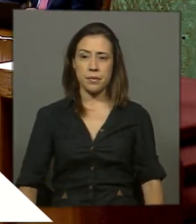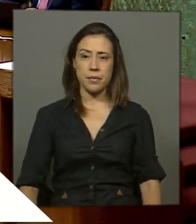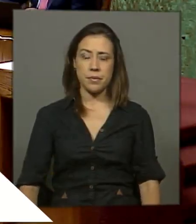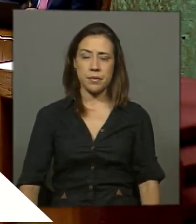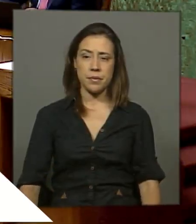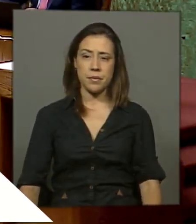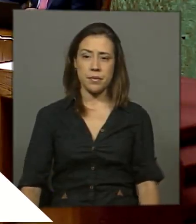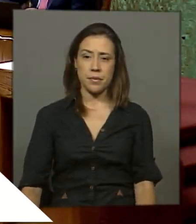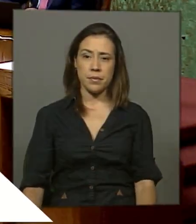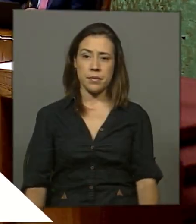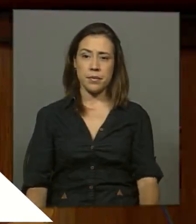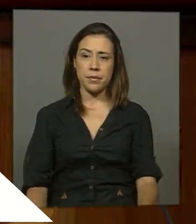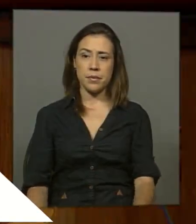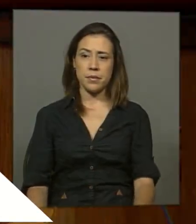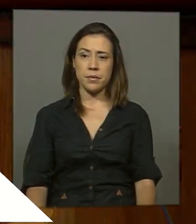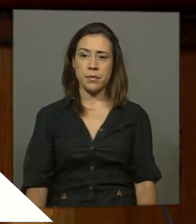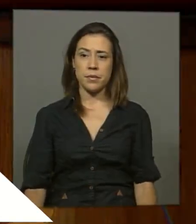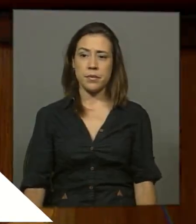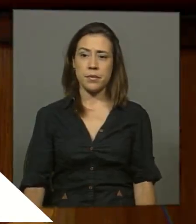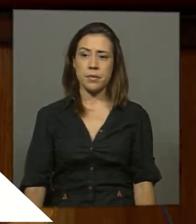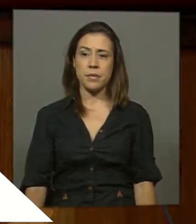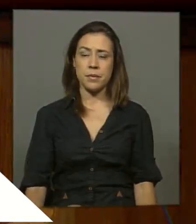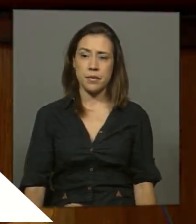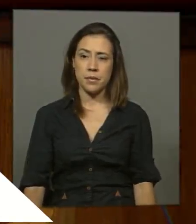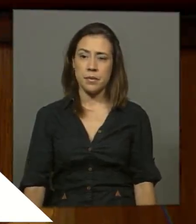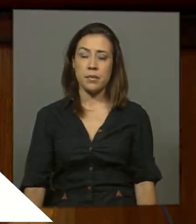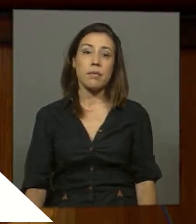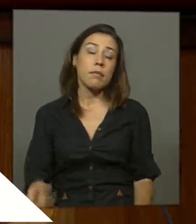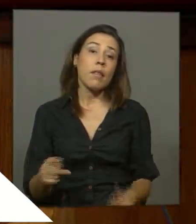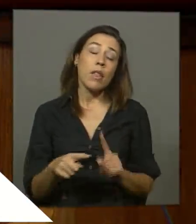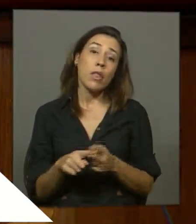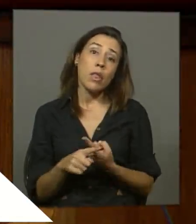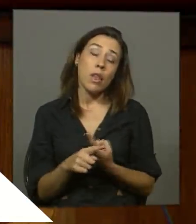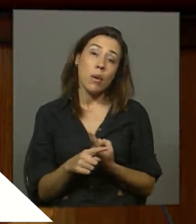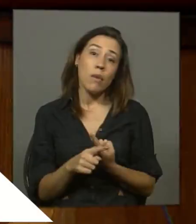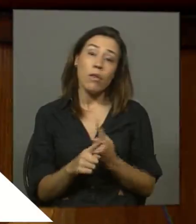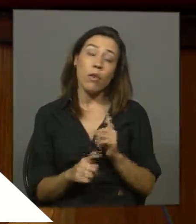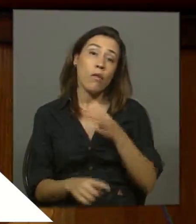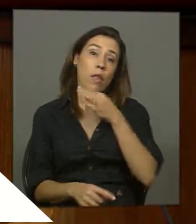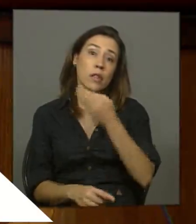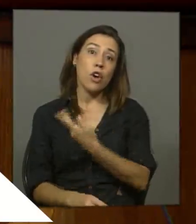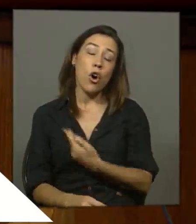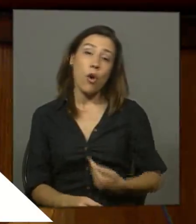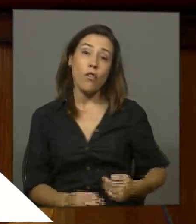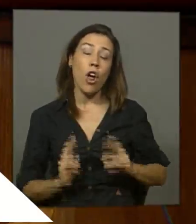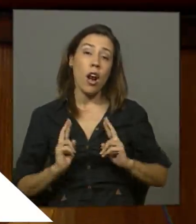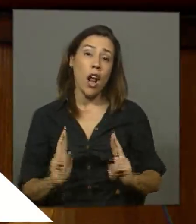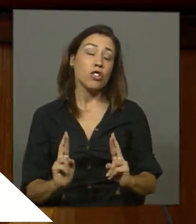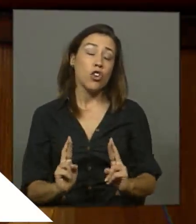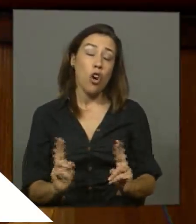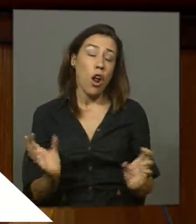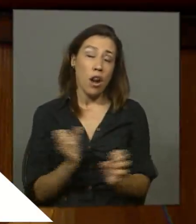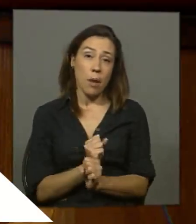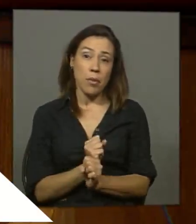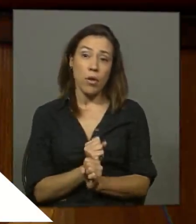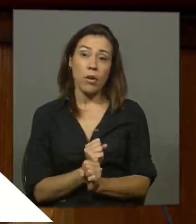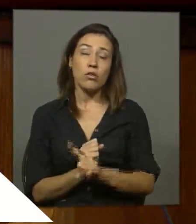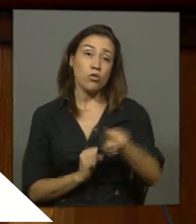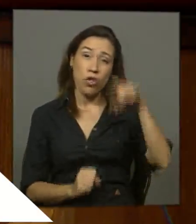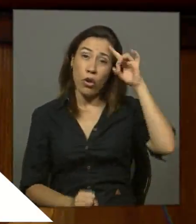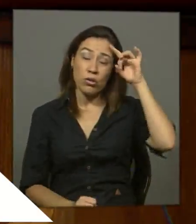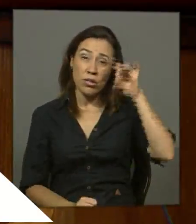ahora bien nuevamente no voy a señalar que el gobierno reaccionó a tiempo Eso es